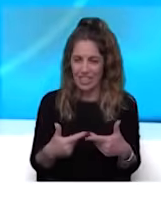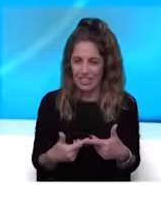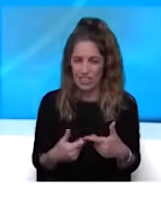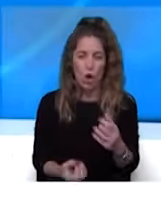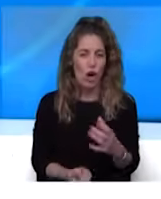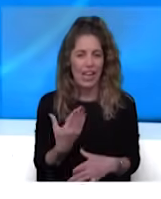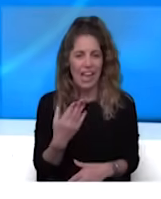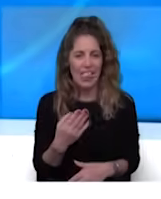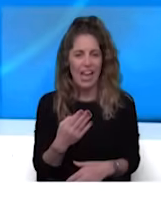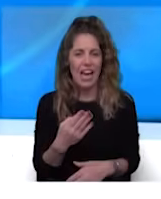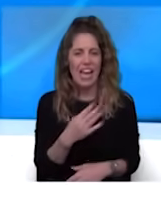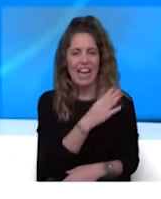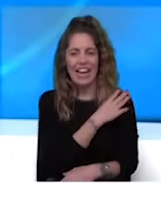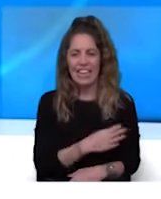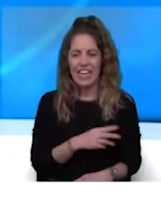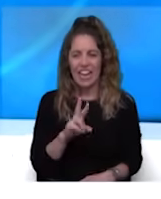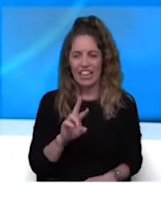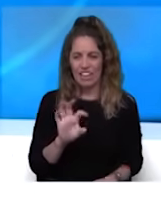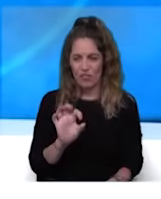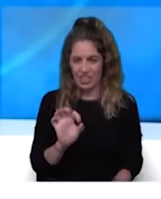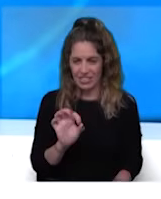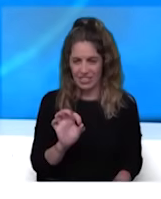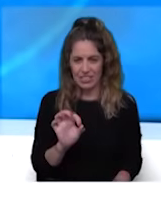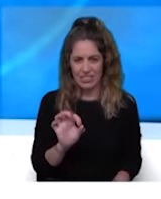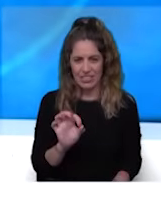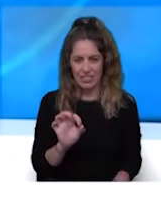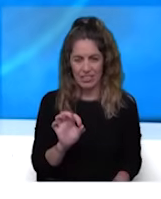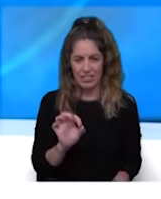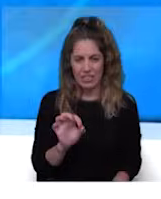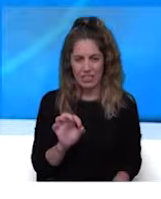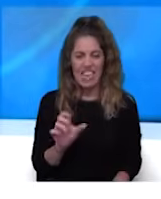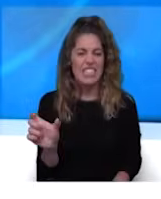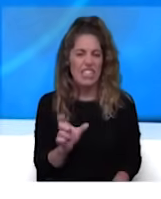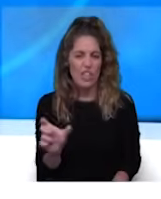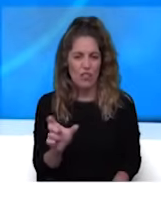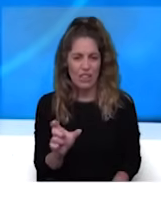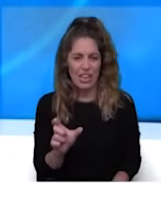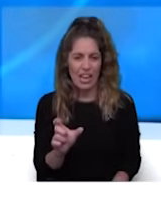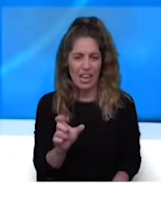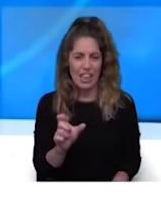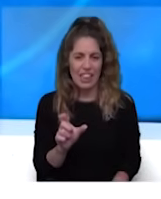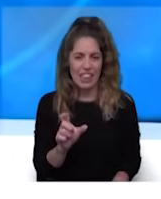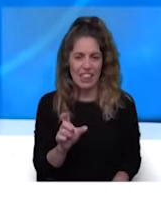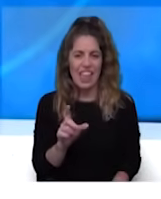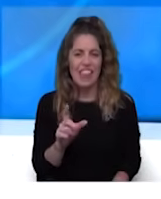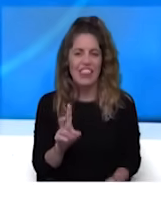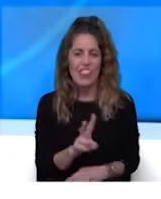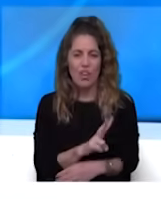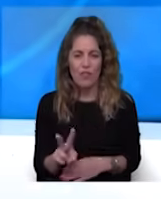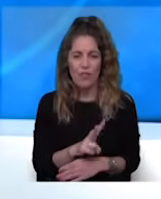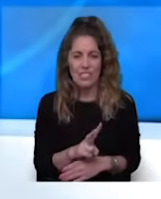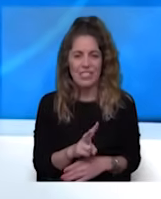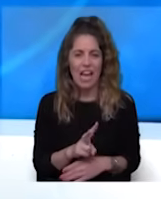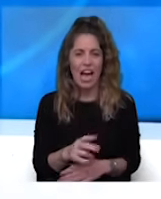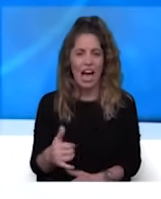creada por el general Juan Pedro ribas que se es significa eso en las siglas defensa Armada